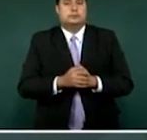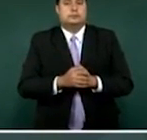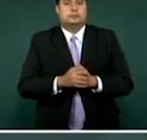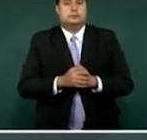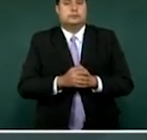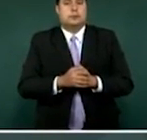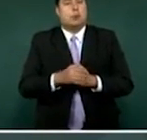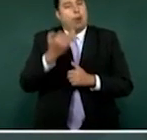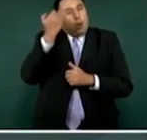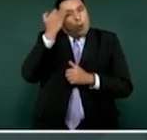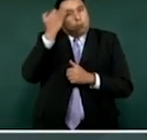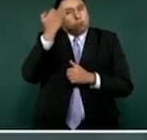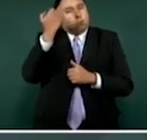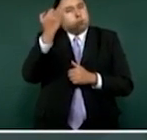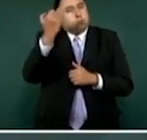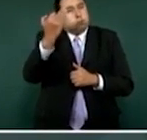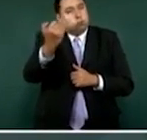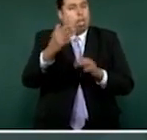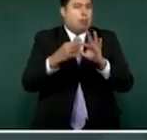no tardar mucho.